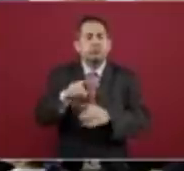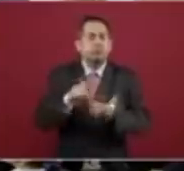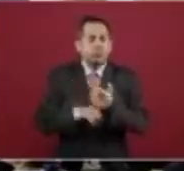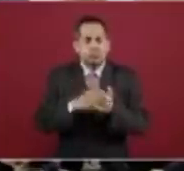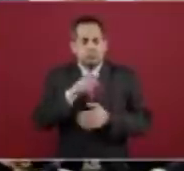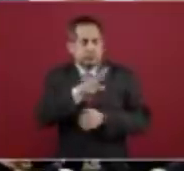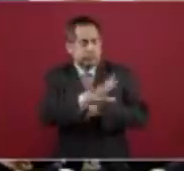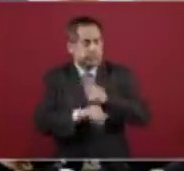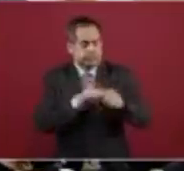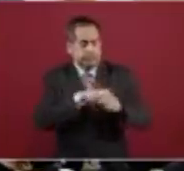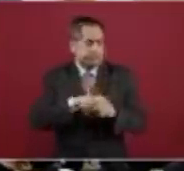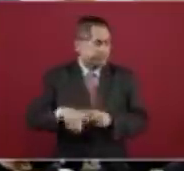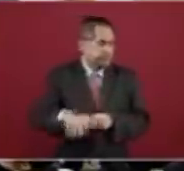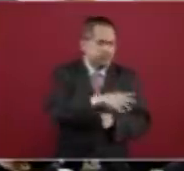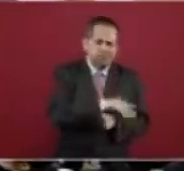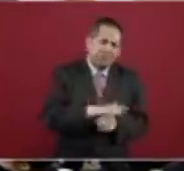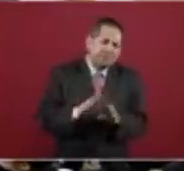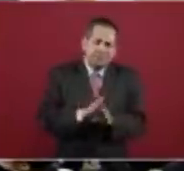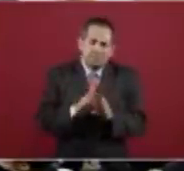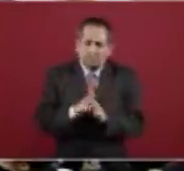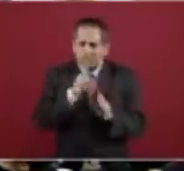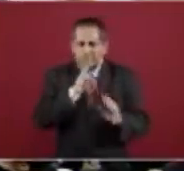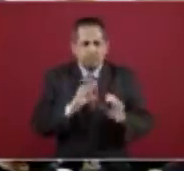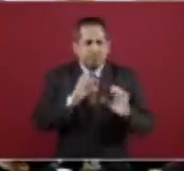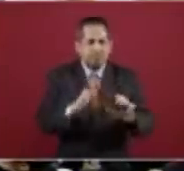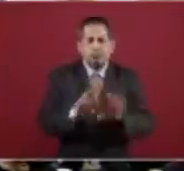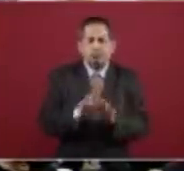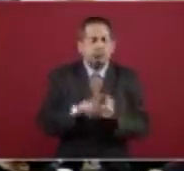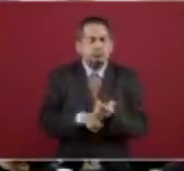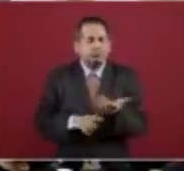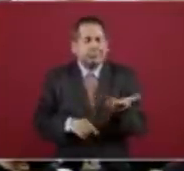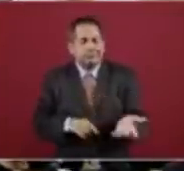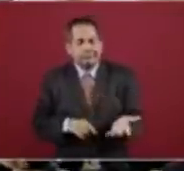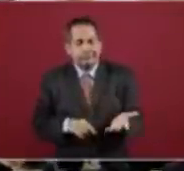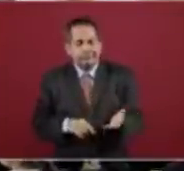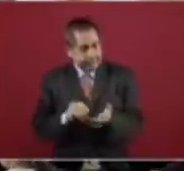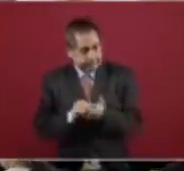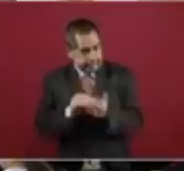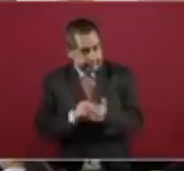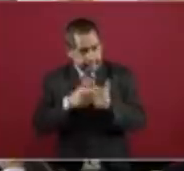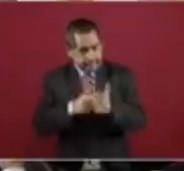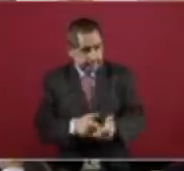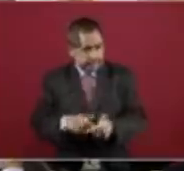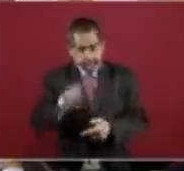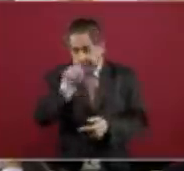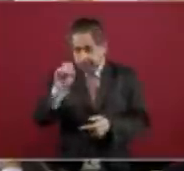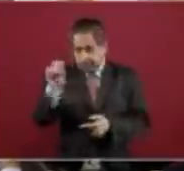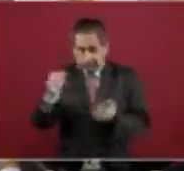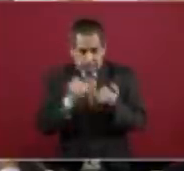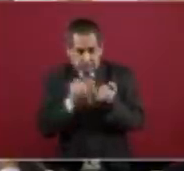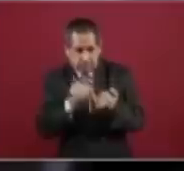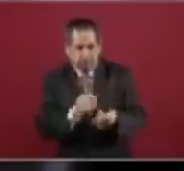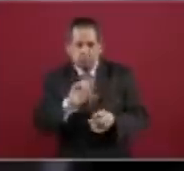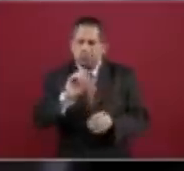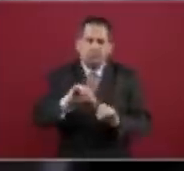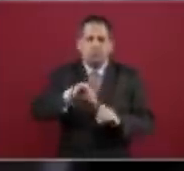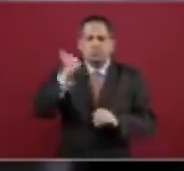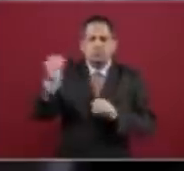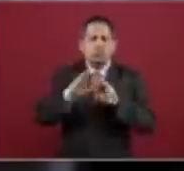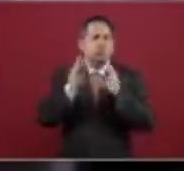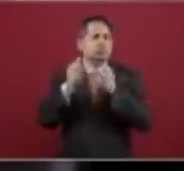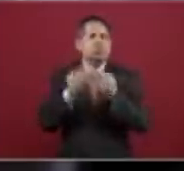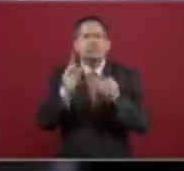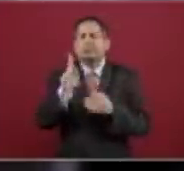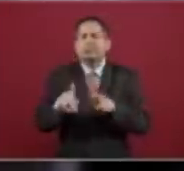de los animales, ¿cómo será? Si se va a seguir el mismo esquema o se irá a hacer algo así